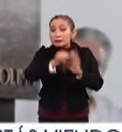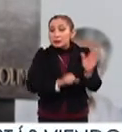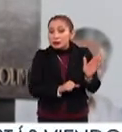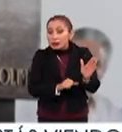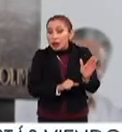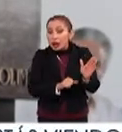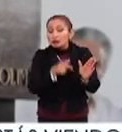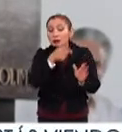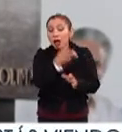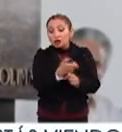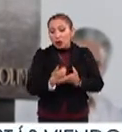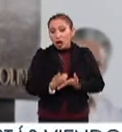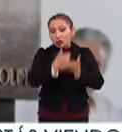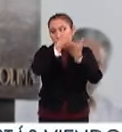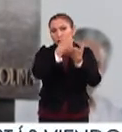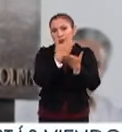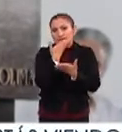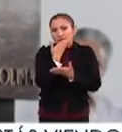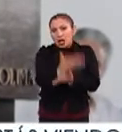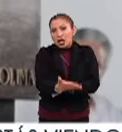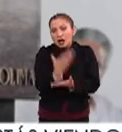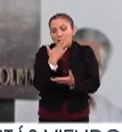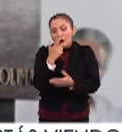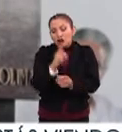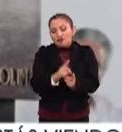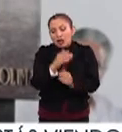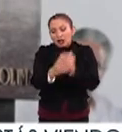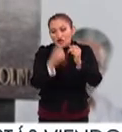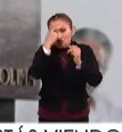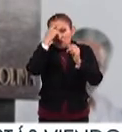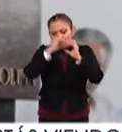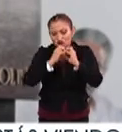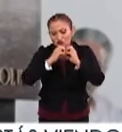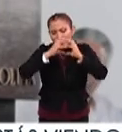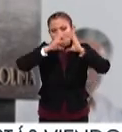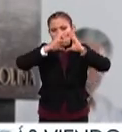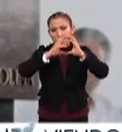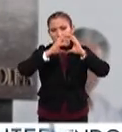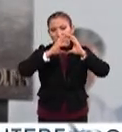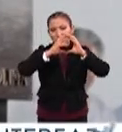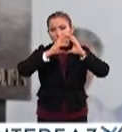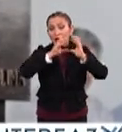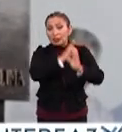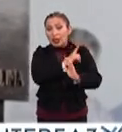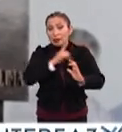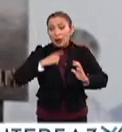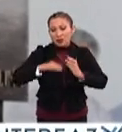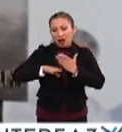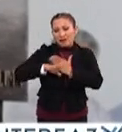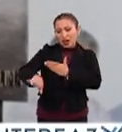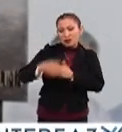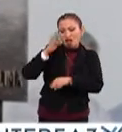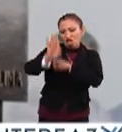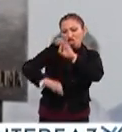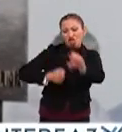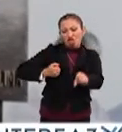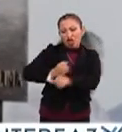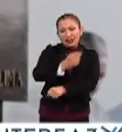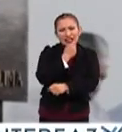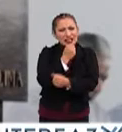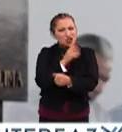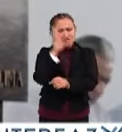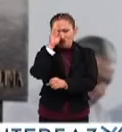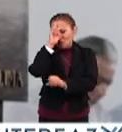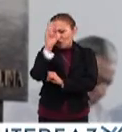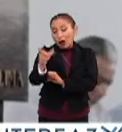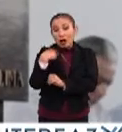meses, con lo cual favoreceremos el mejor desarrollo del cerebro. Debemos evitar el maltrato infantil, que